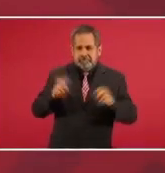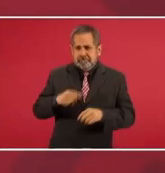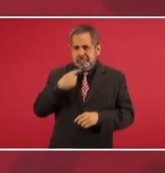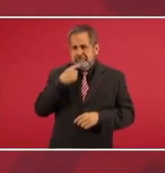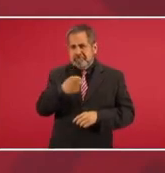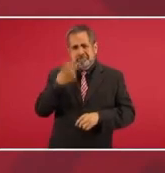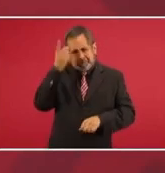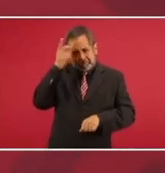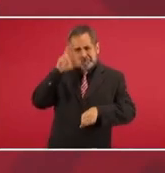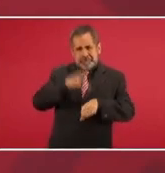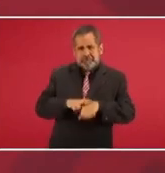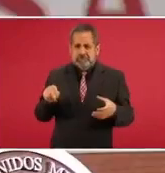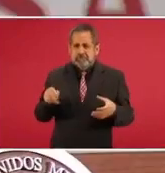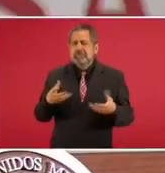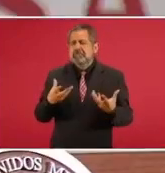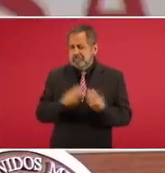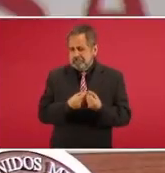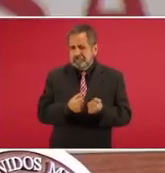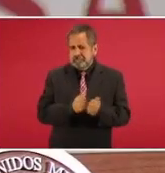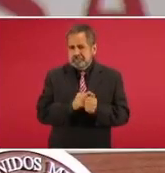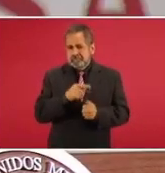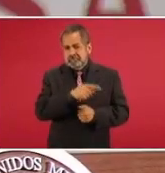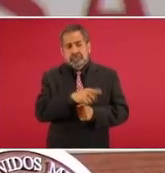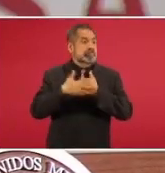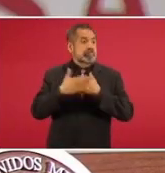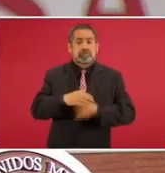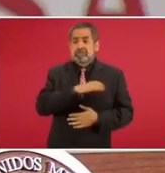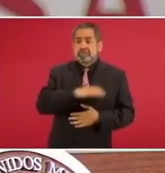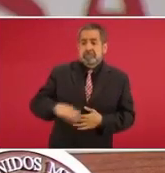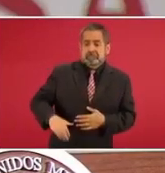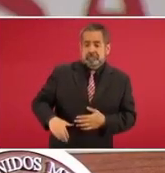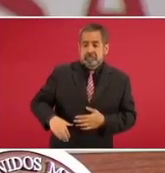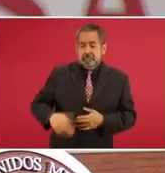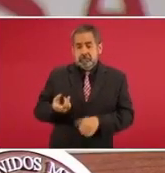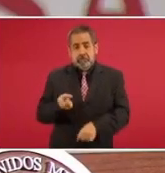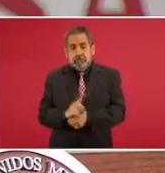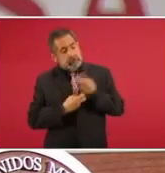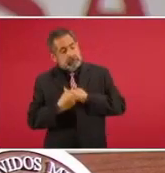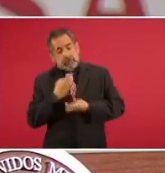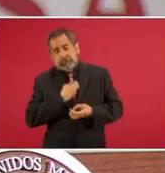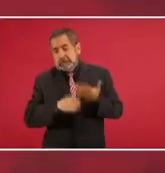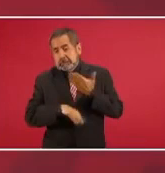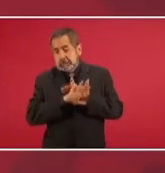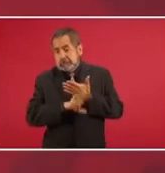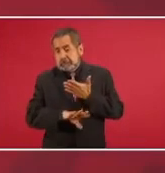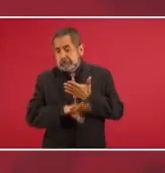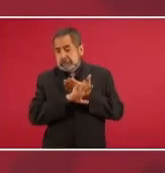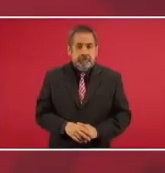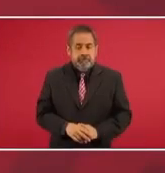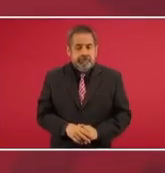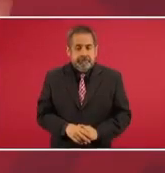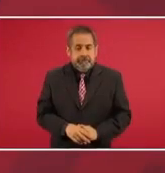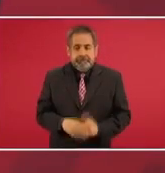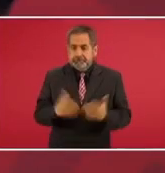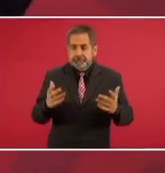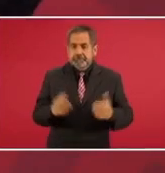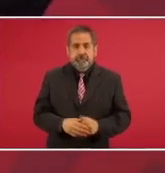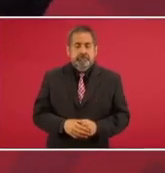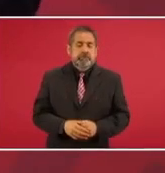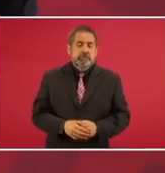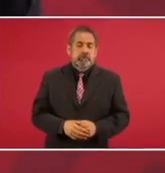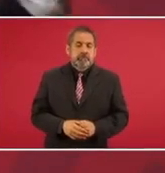decir el director de coparmex quiere ser candidato y todos los días es atacarnos entonces